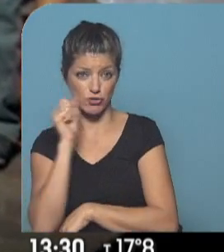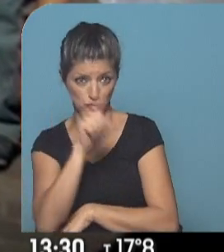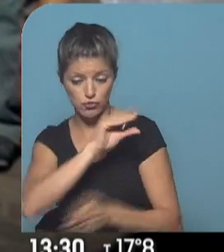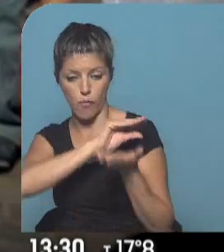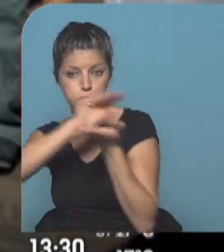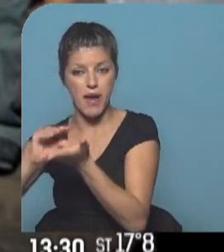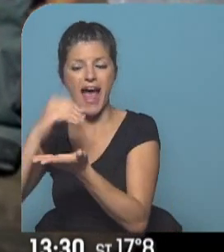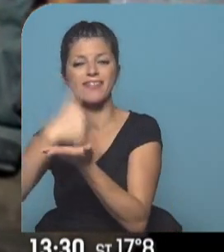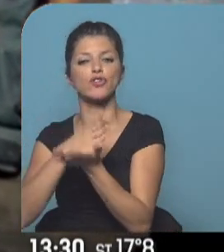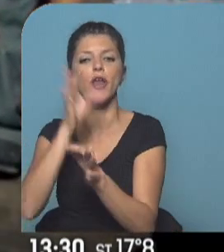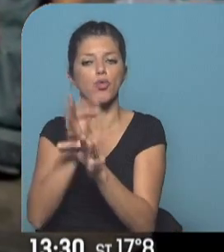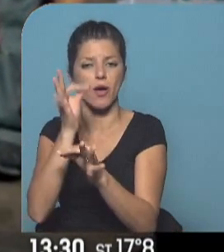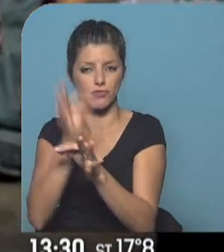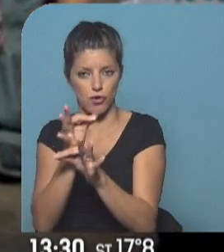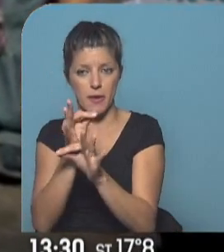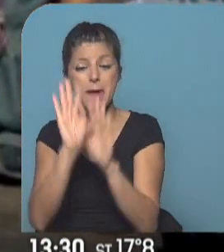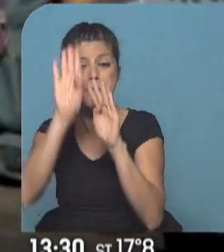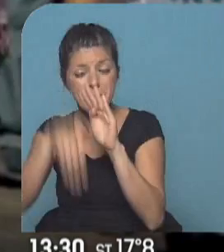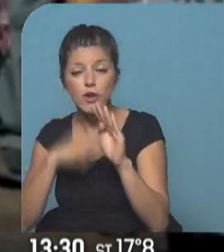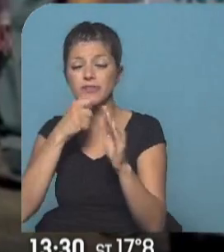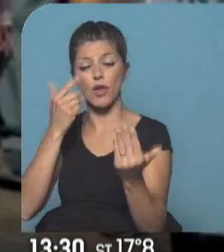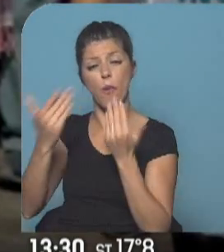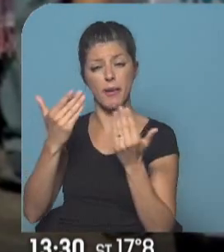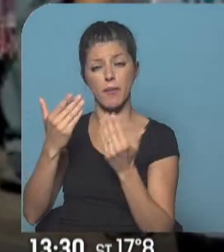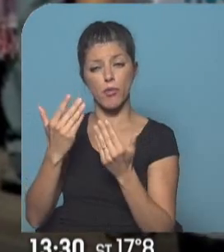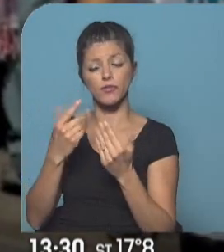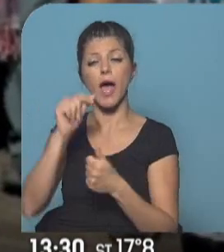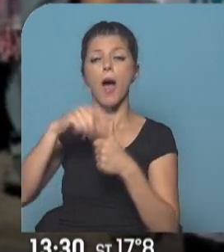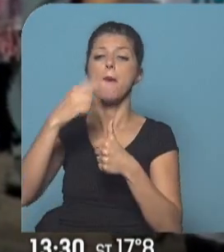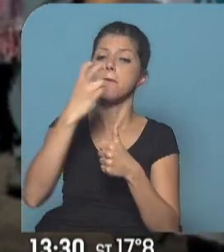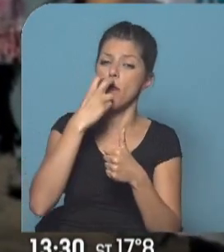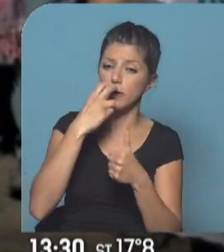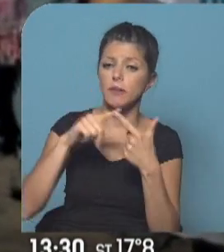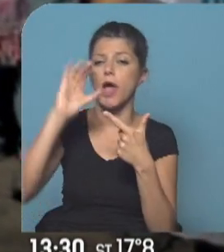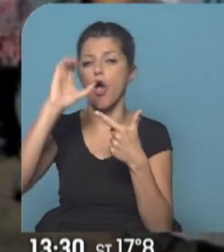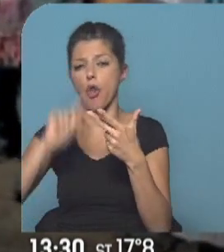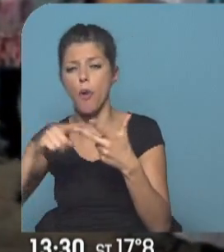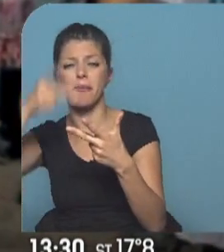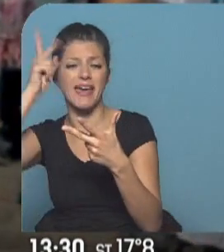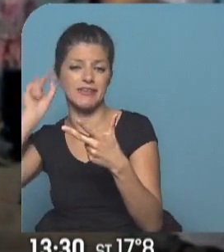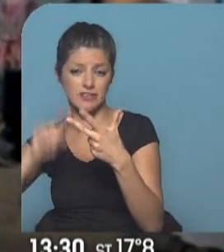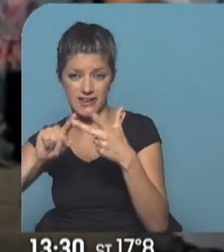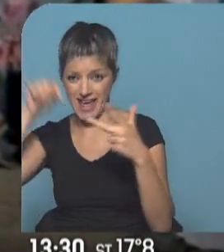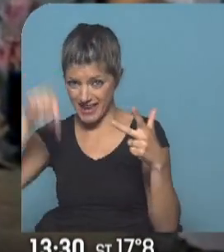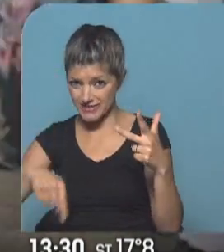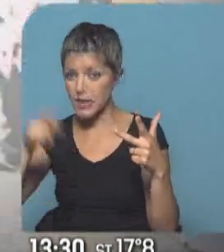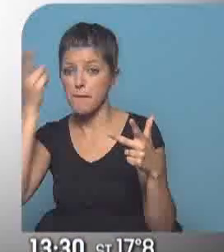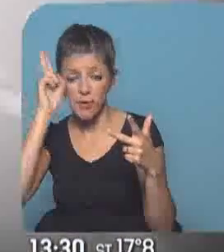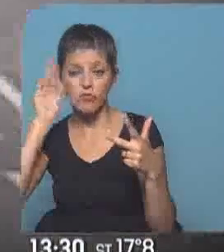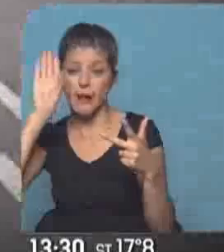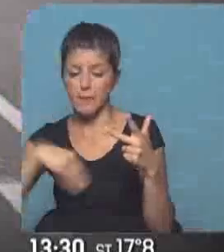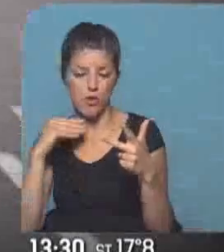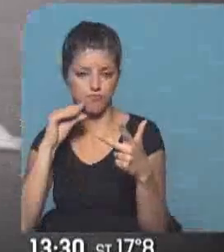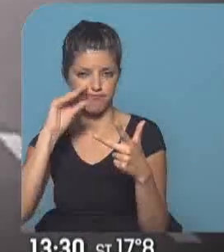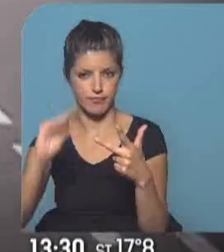monto menor a los 2 de la mayoría de los países de Latinoamérica, incluidos sus vecinos Bolivia, Colombia y Chile. Lo